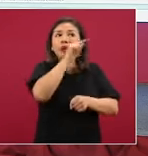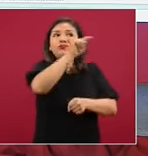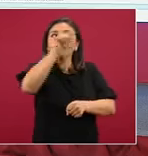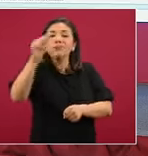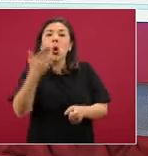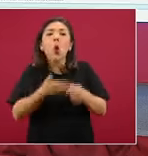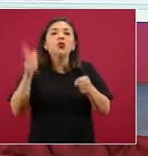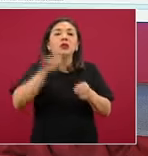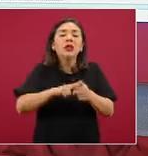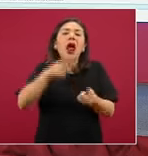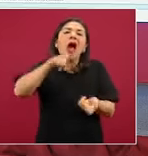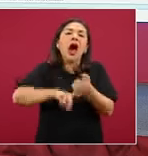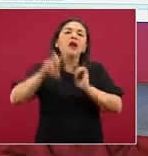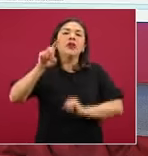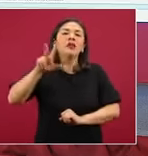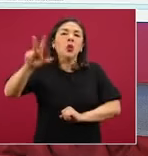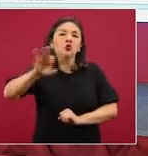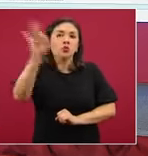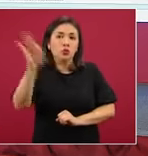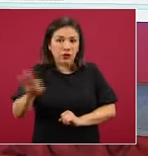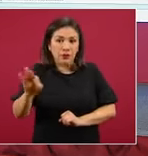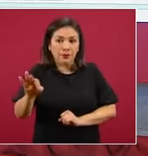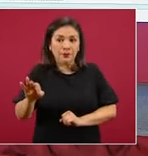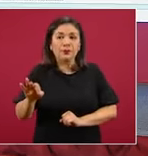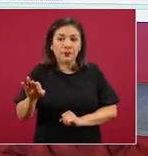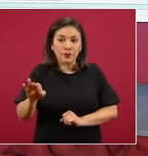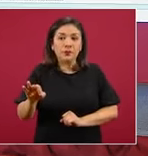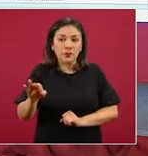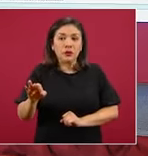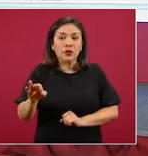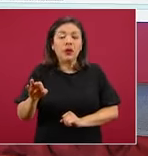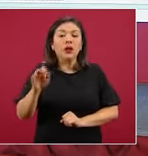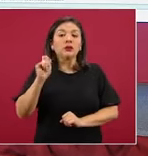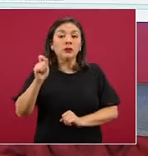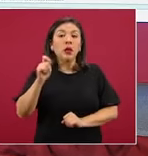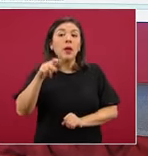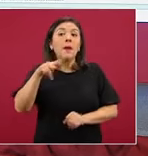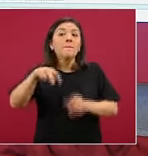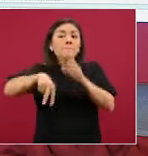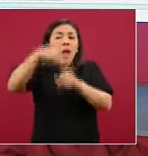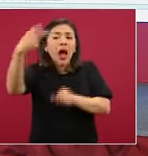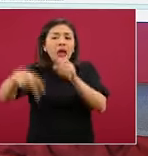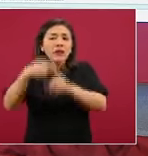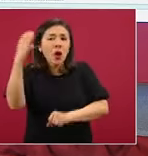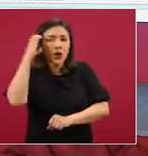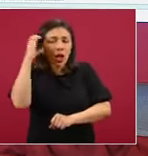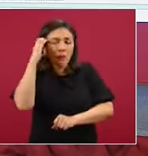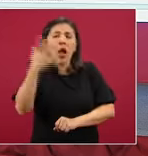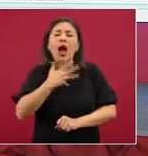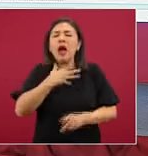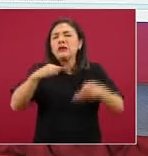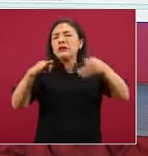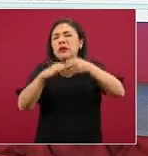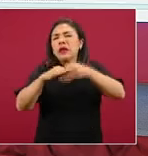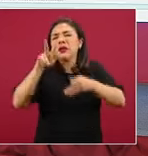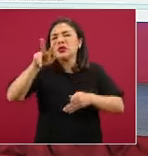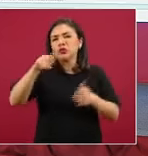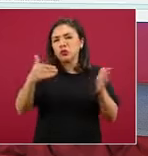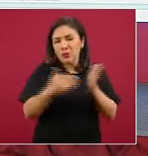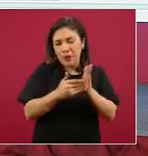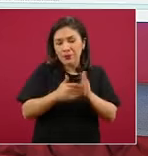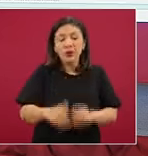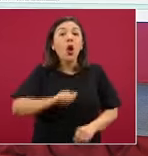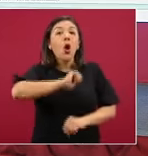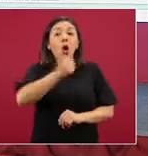el 38%, y esta es la ocupación, y disponibles casi 18.000 camas. La siguiente, por favor. Y la